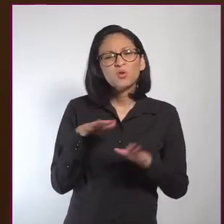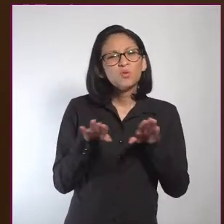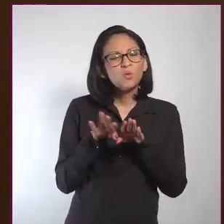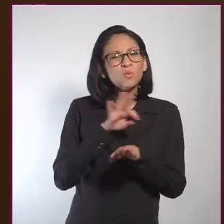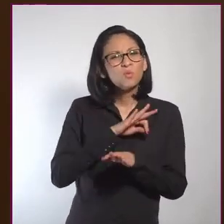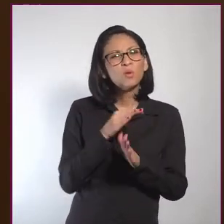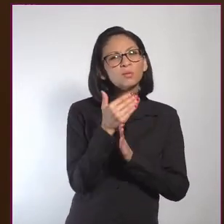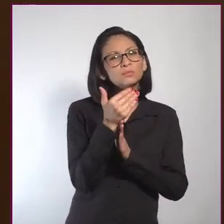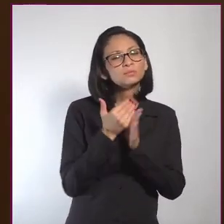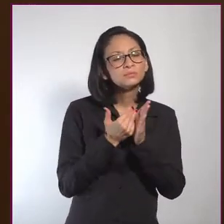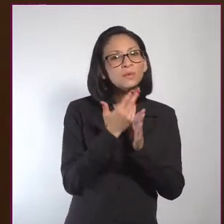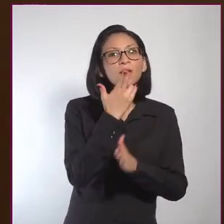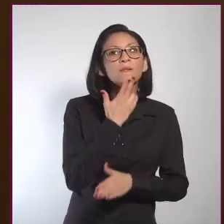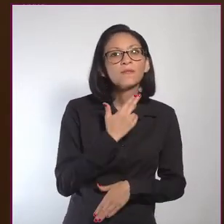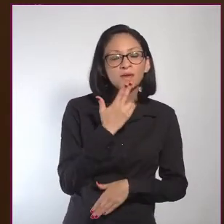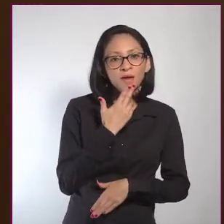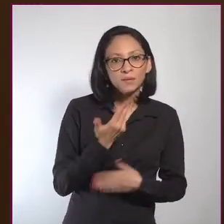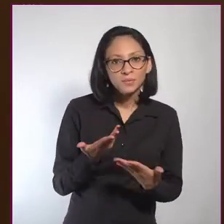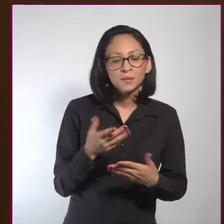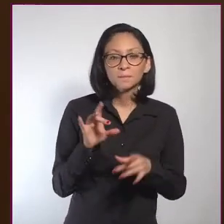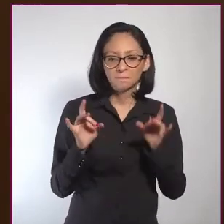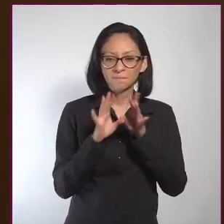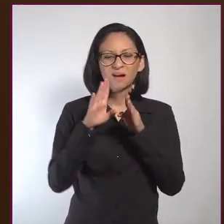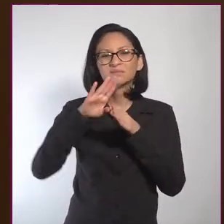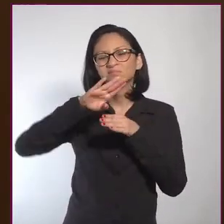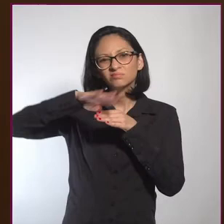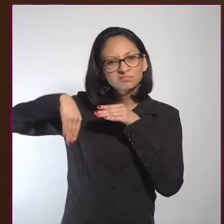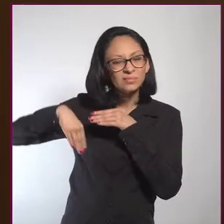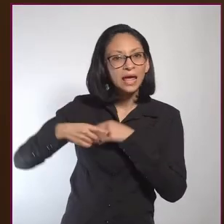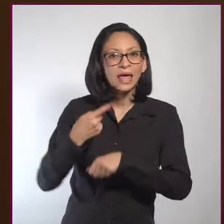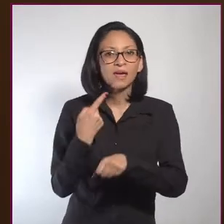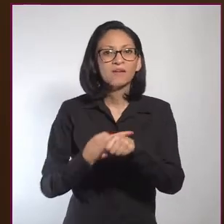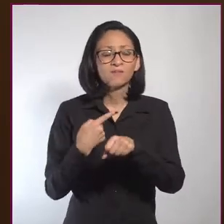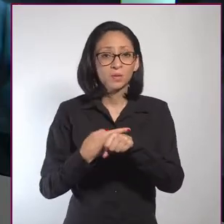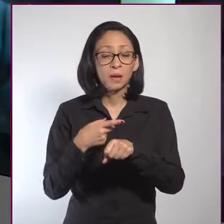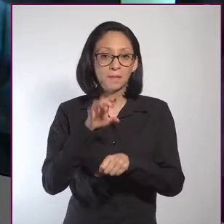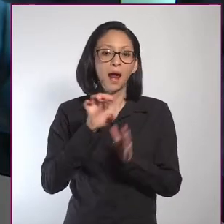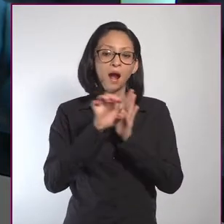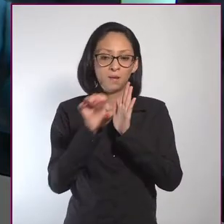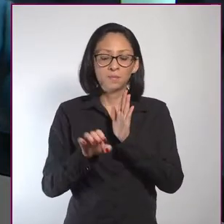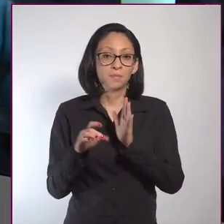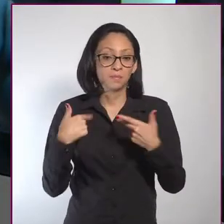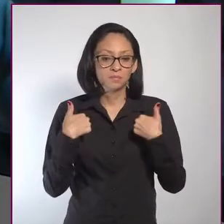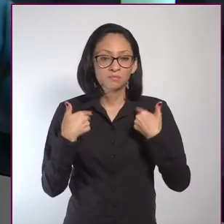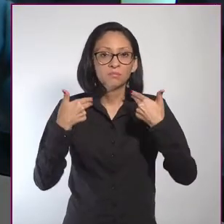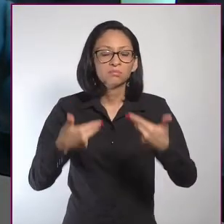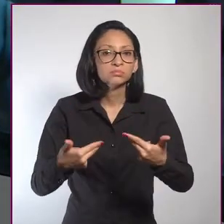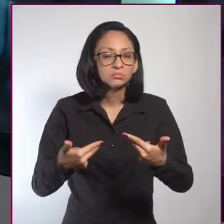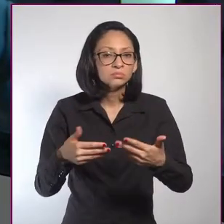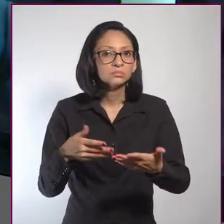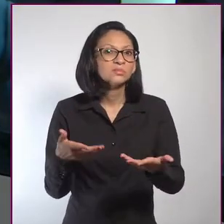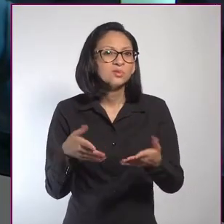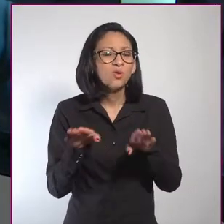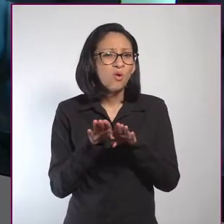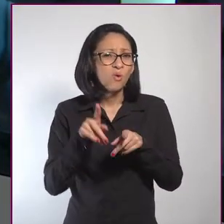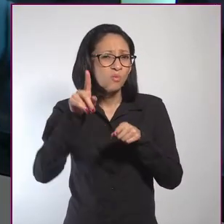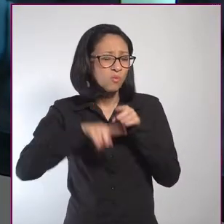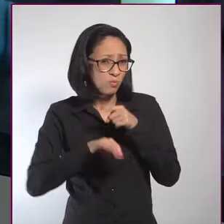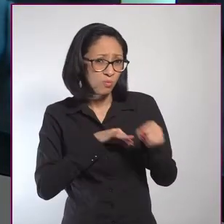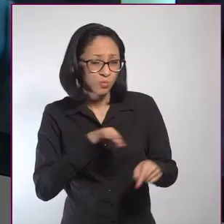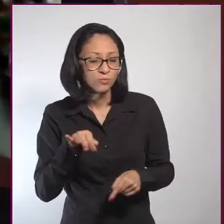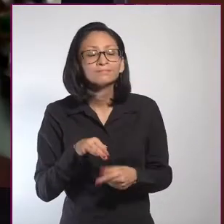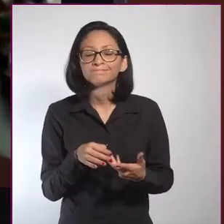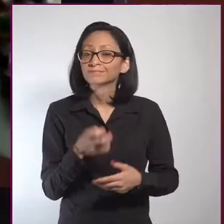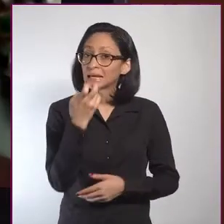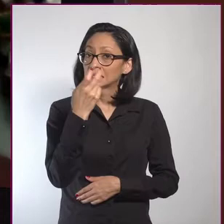de padecer diabetes o evitar por completo la enfermedad si mi riesgo genético es alto? Creo que es una pregunta muy importante.